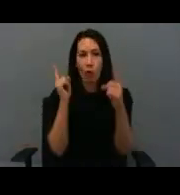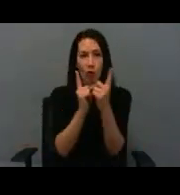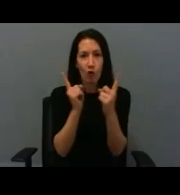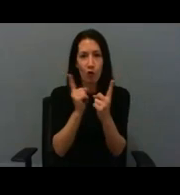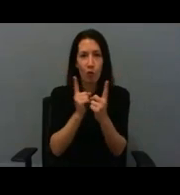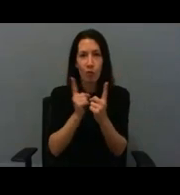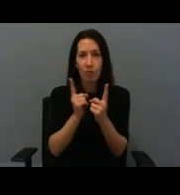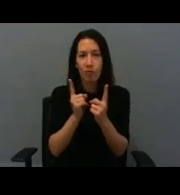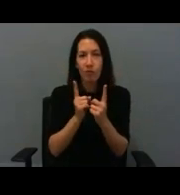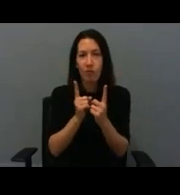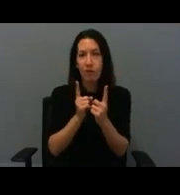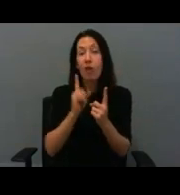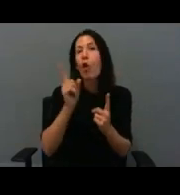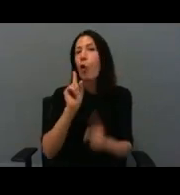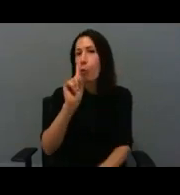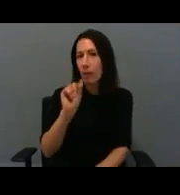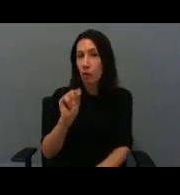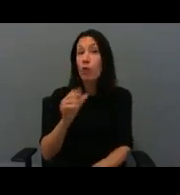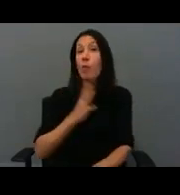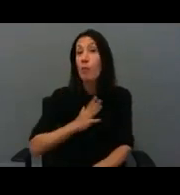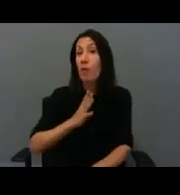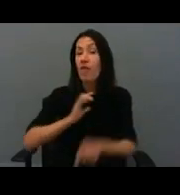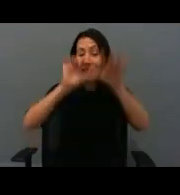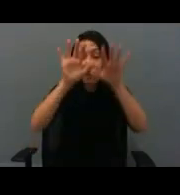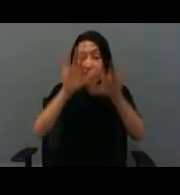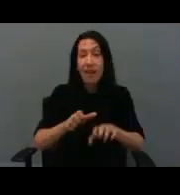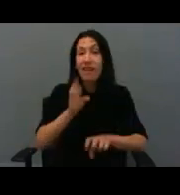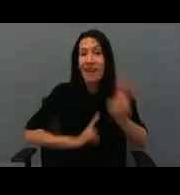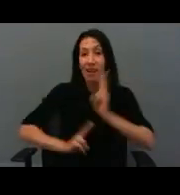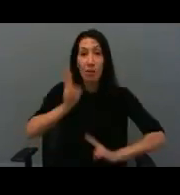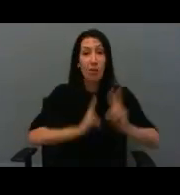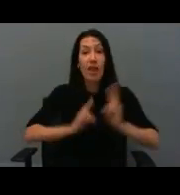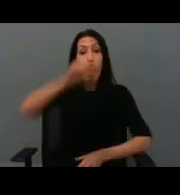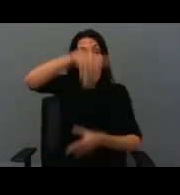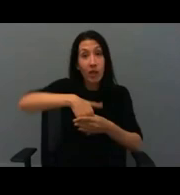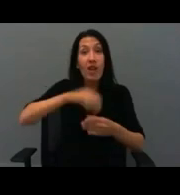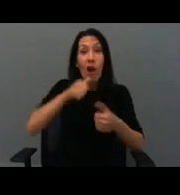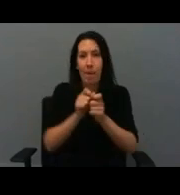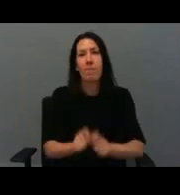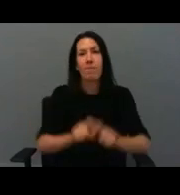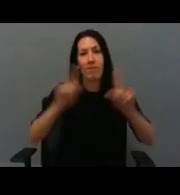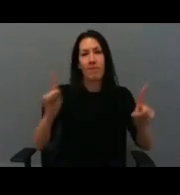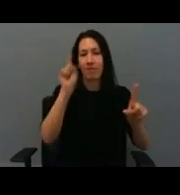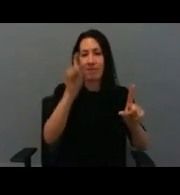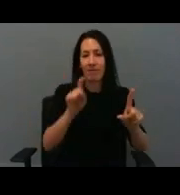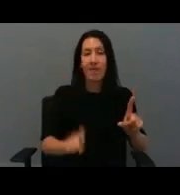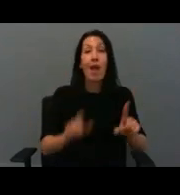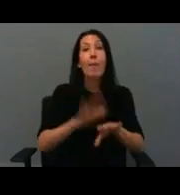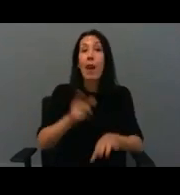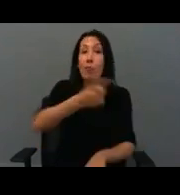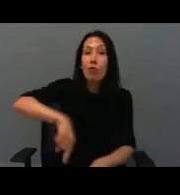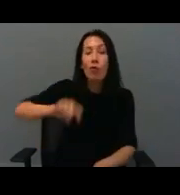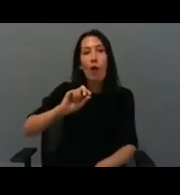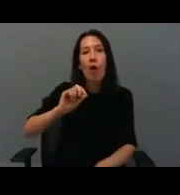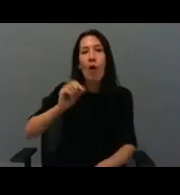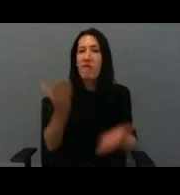creo que es un minuto exclusivamente, a rellenar la votación que ahora os va a aparecer en pantalla, para que podáis valorar qué